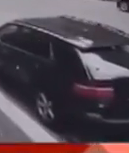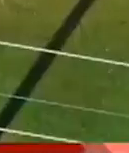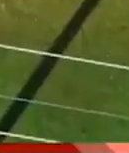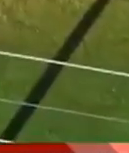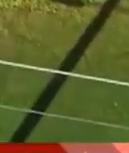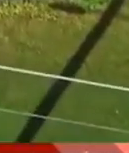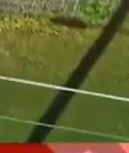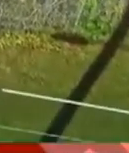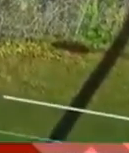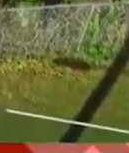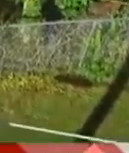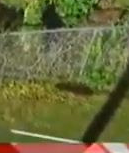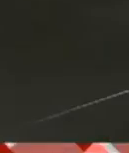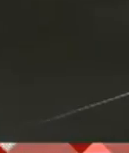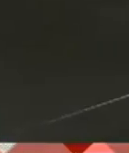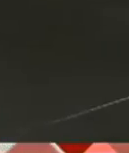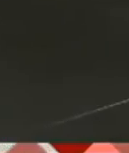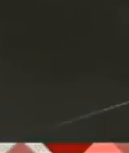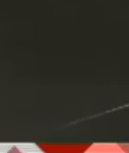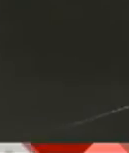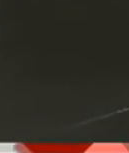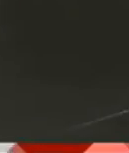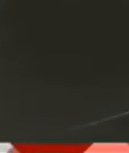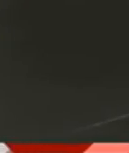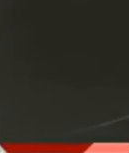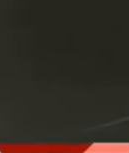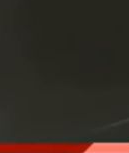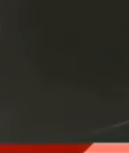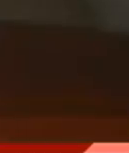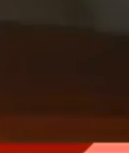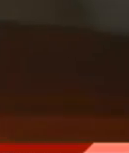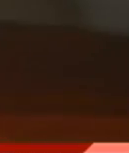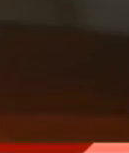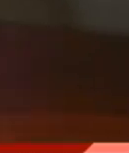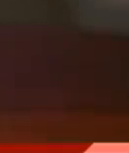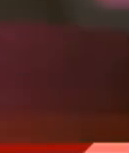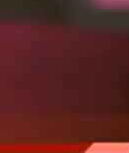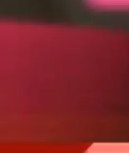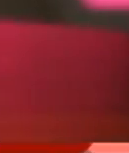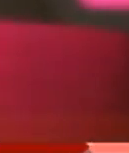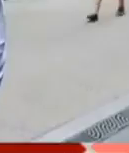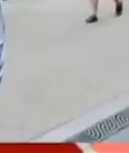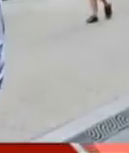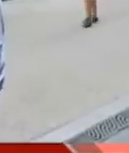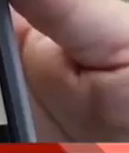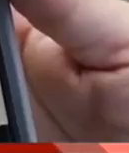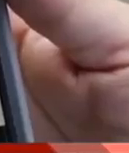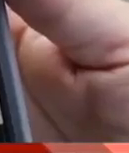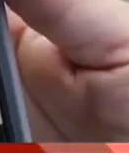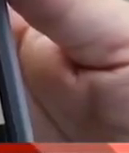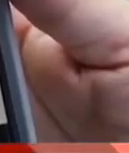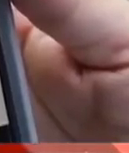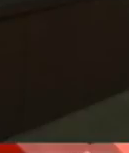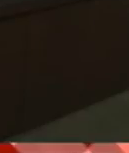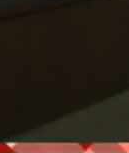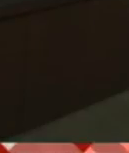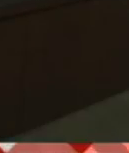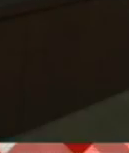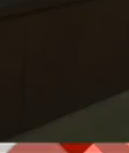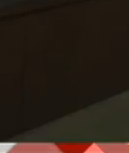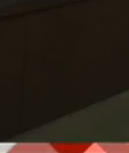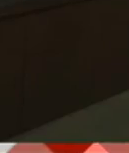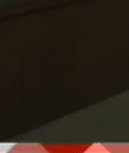con definición de hasta 8K y muchas pláticas de criptomonedas, además de que empresas como Intel pues